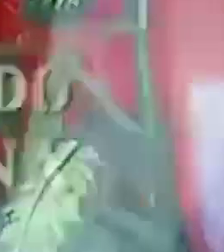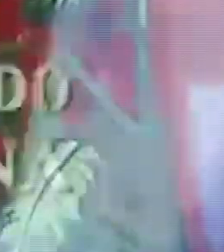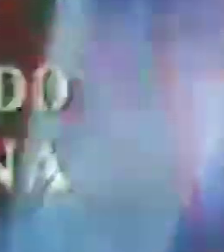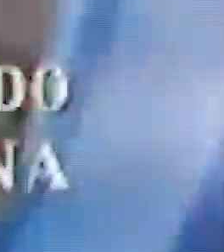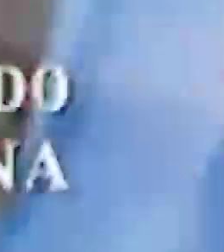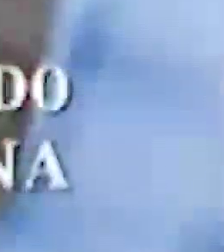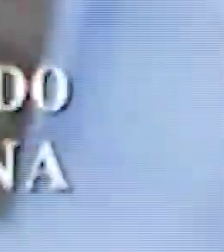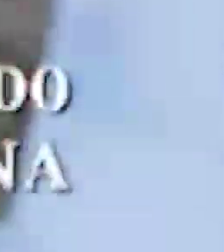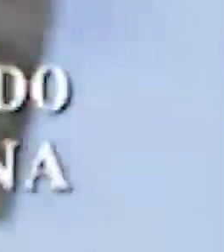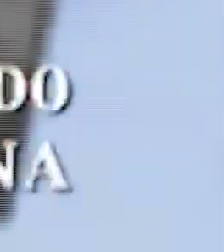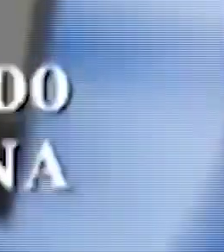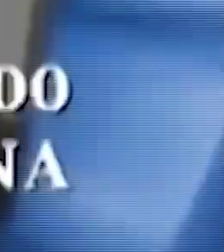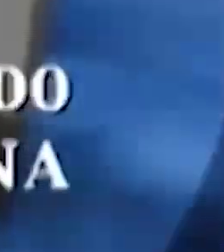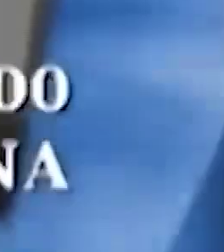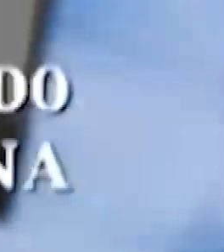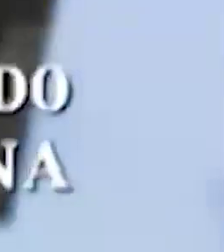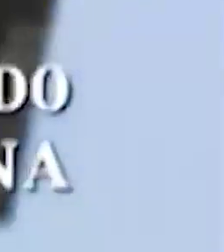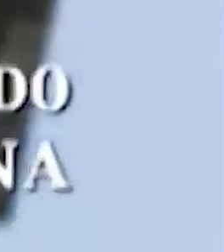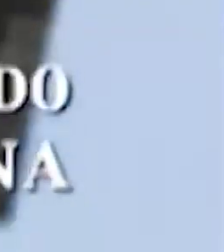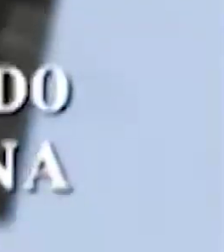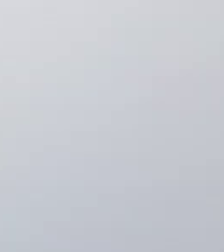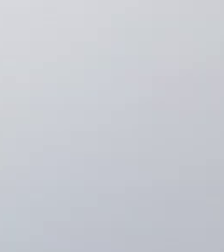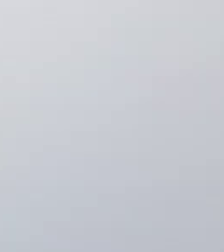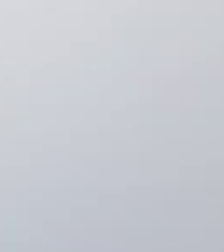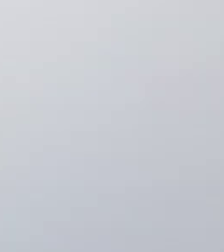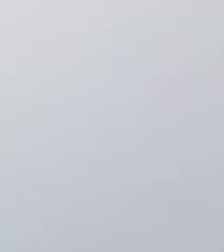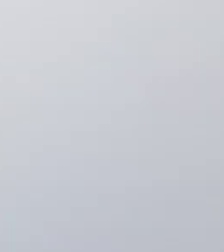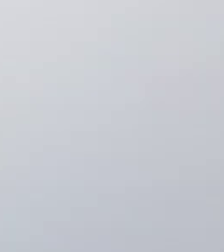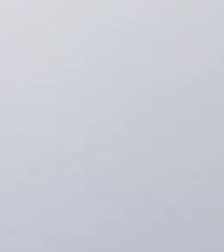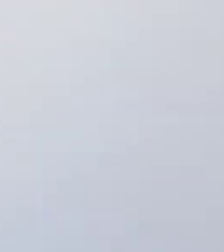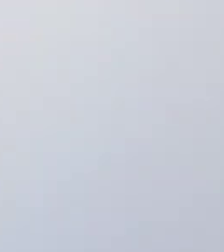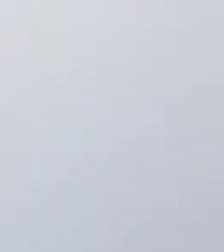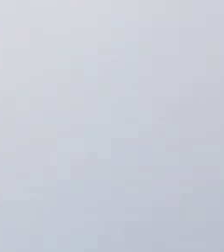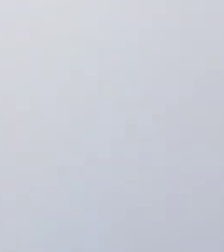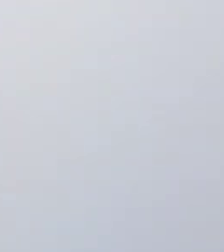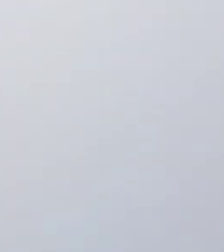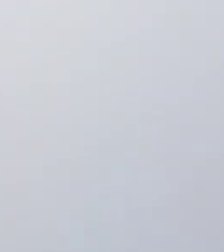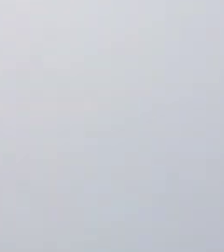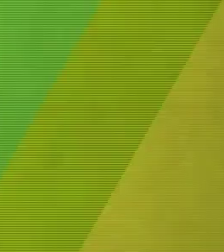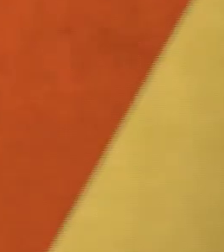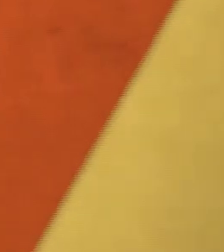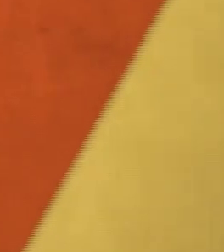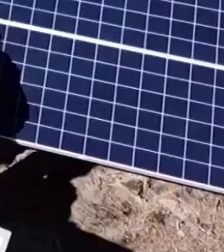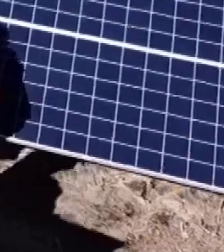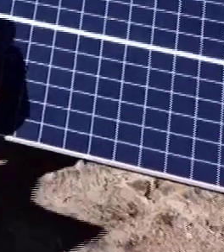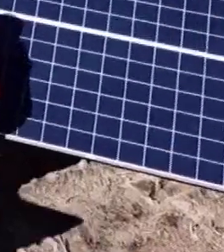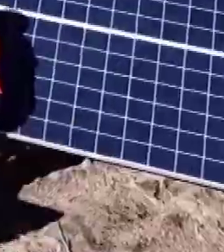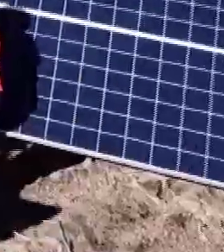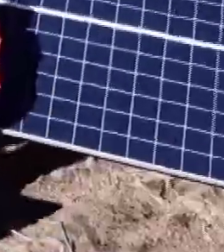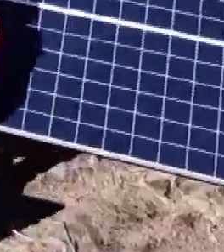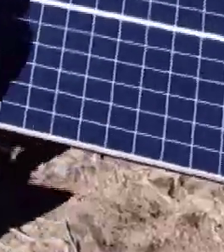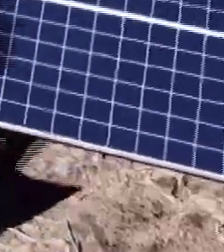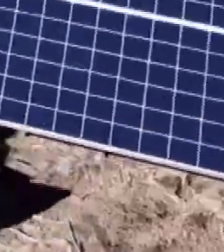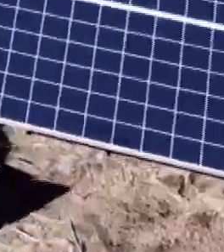1920, haciendo industria argentina. Mega, líder global en tecnología de secado de granos, presenta